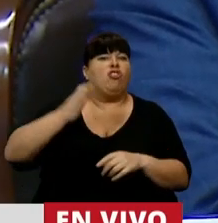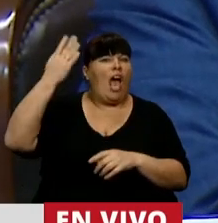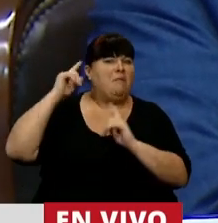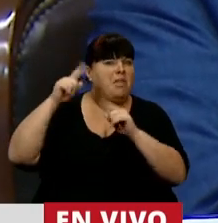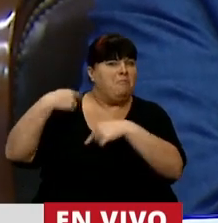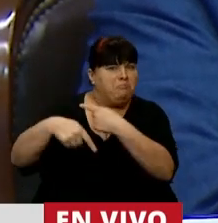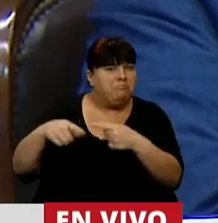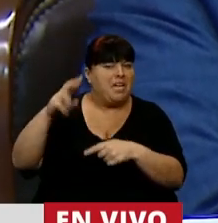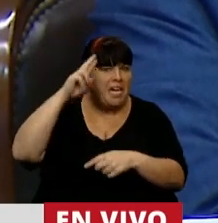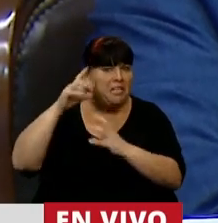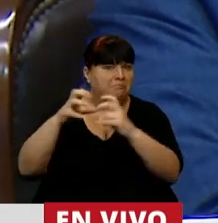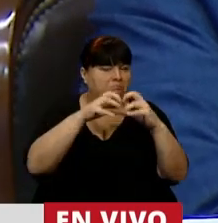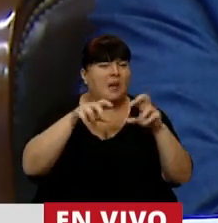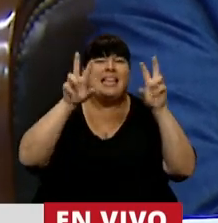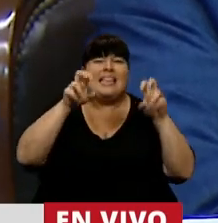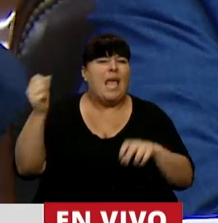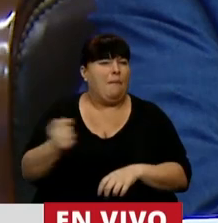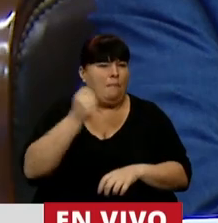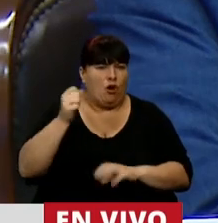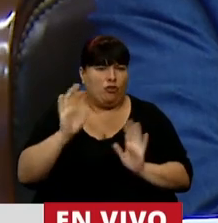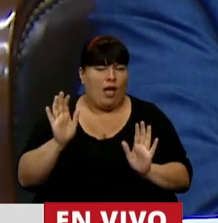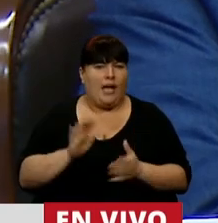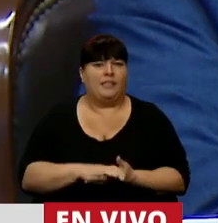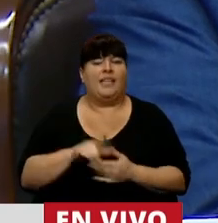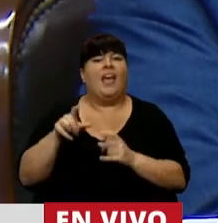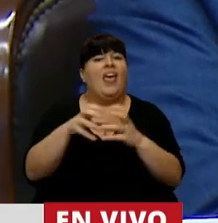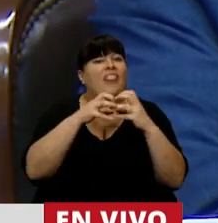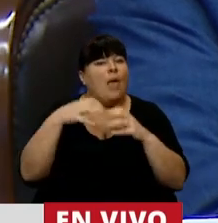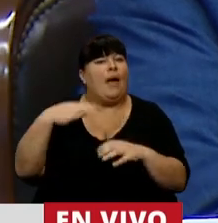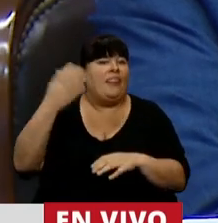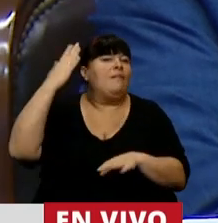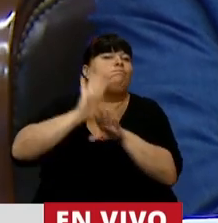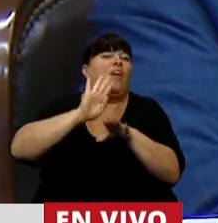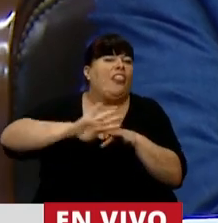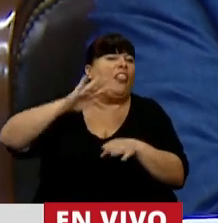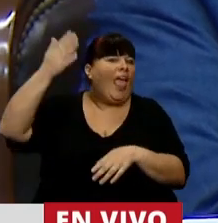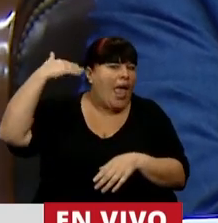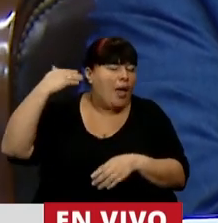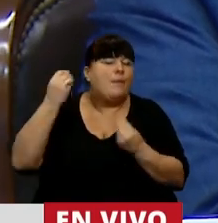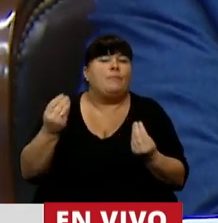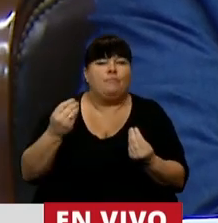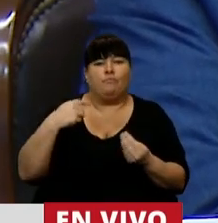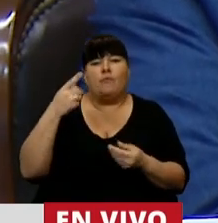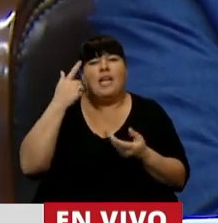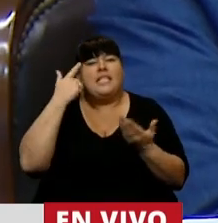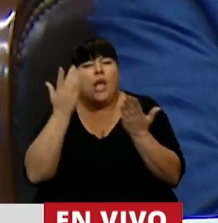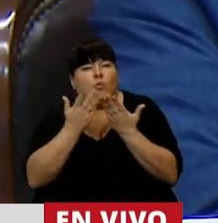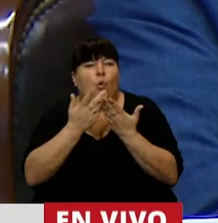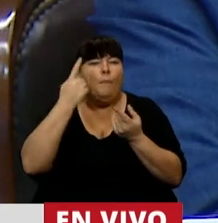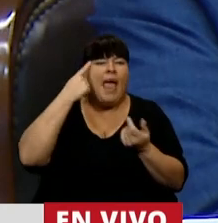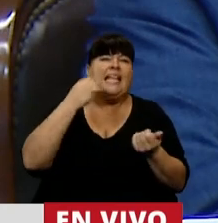2 años. Nos trata un tema trascendente, es una discusión que nos debíamos, desde el punto de vista que se lo